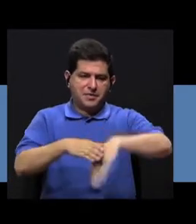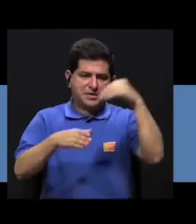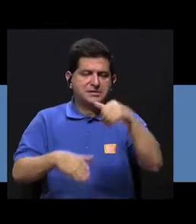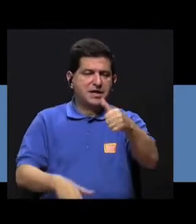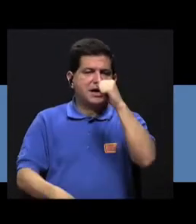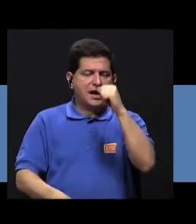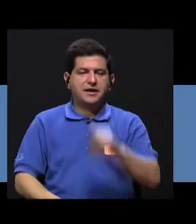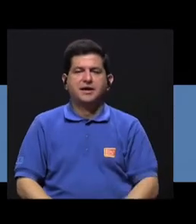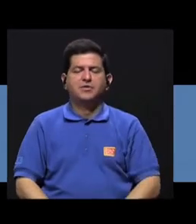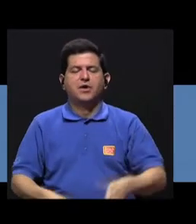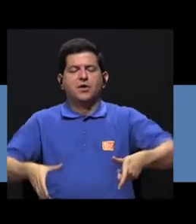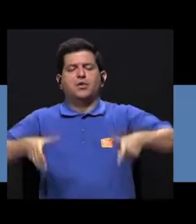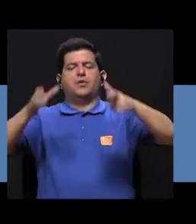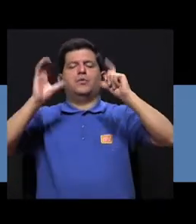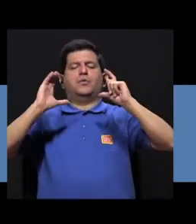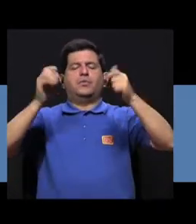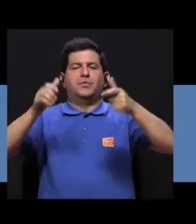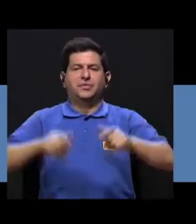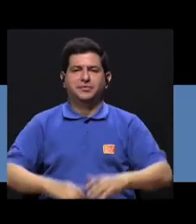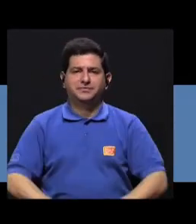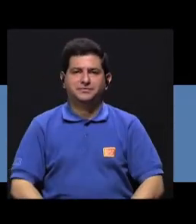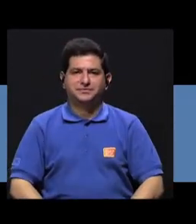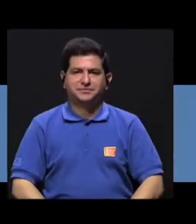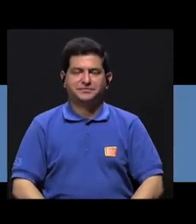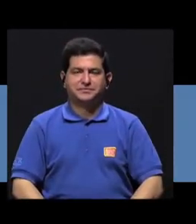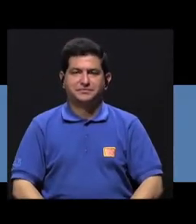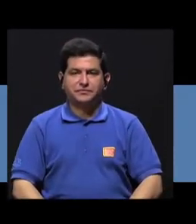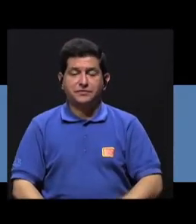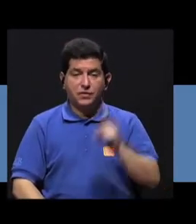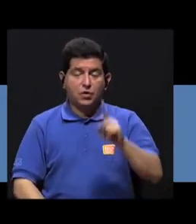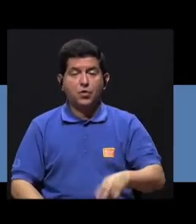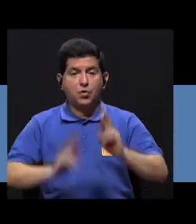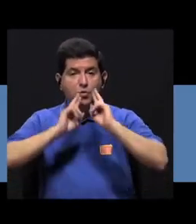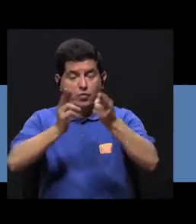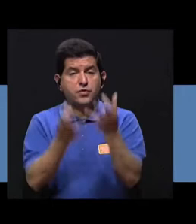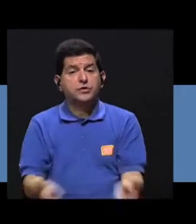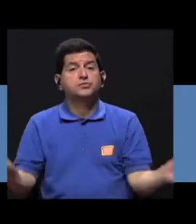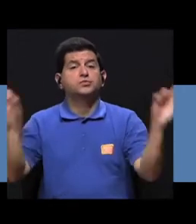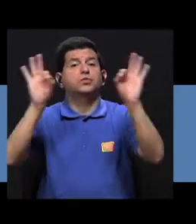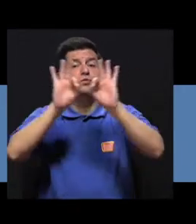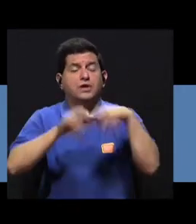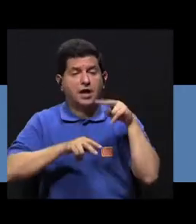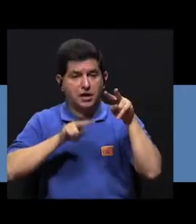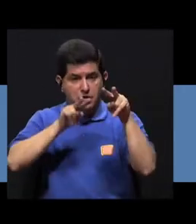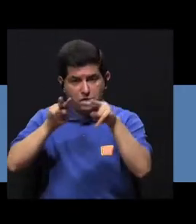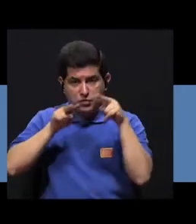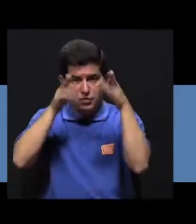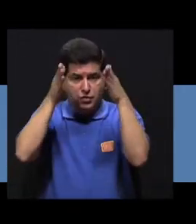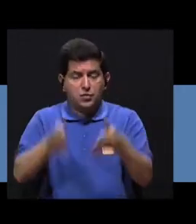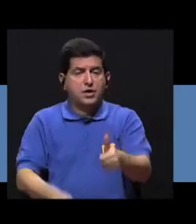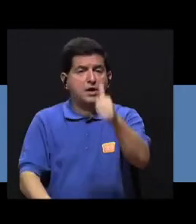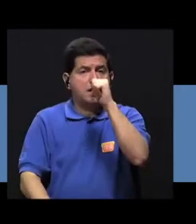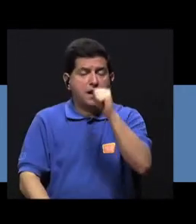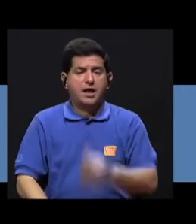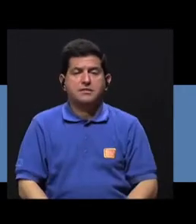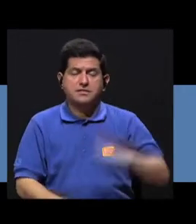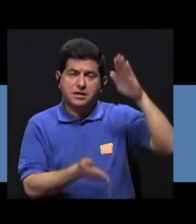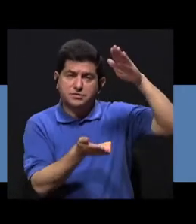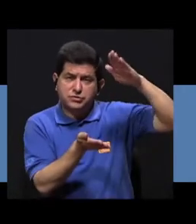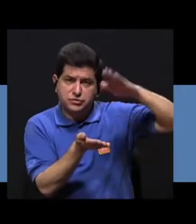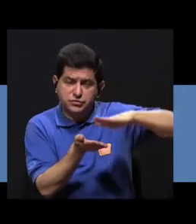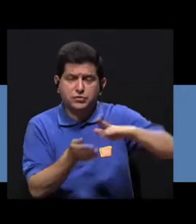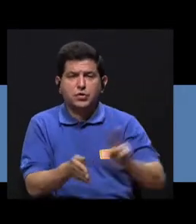del balde y nos echamos. Uno de los resultados más significativos con los vigilantes del agua ha sido